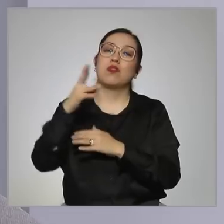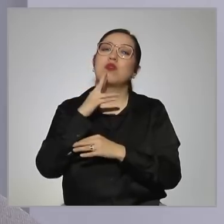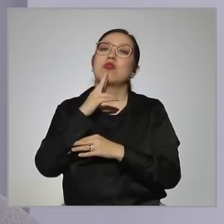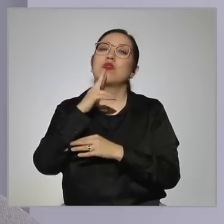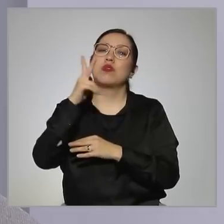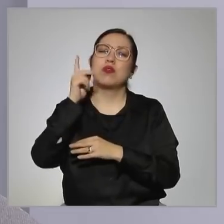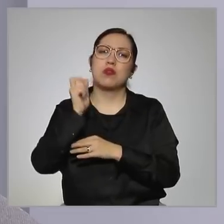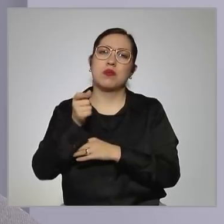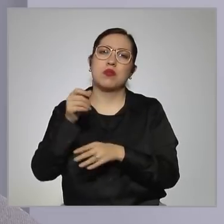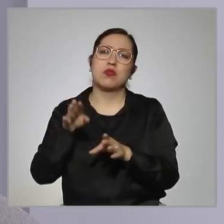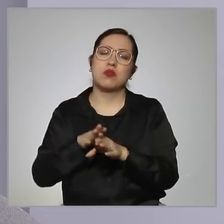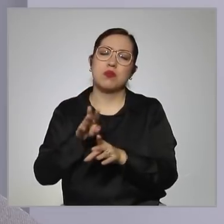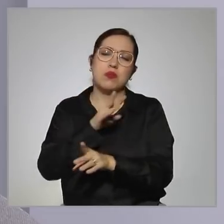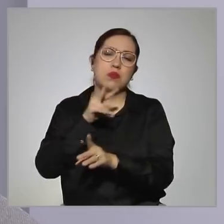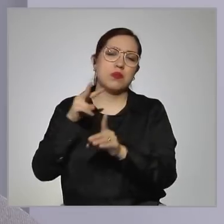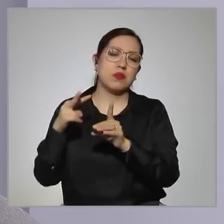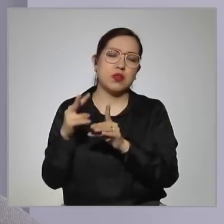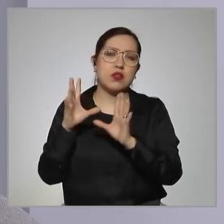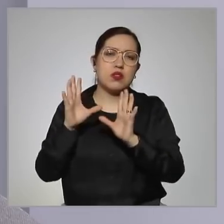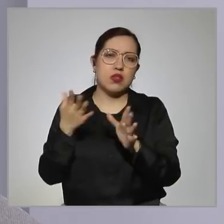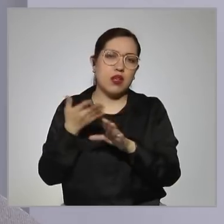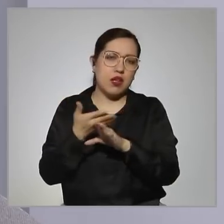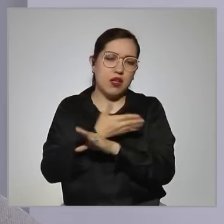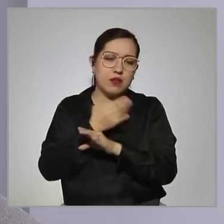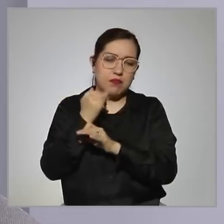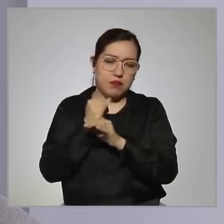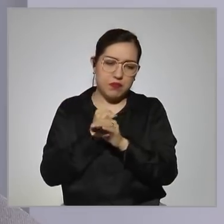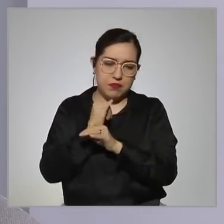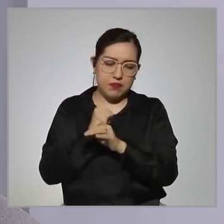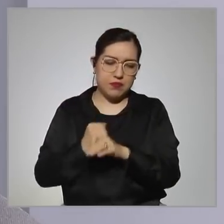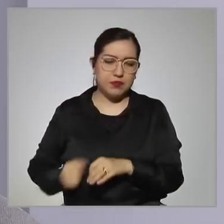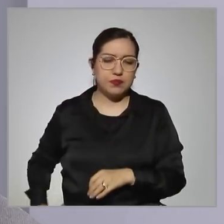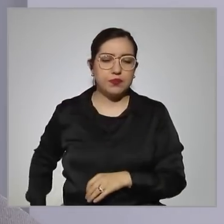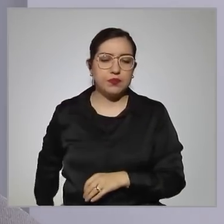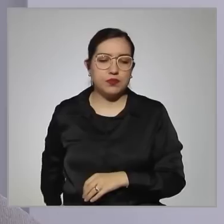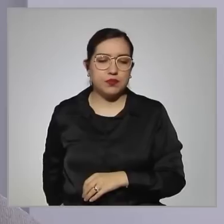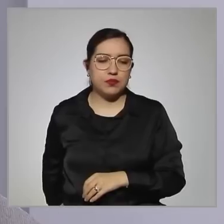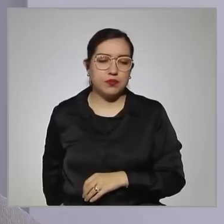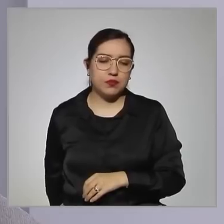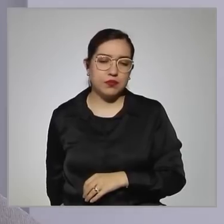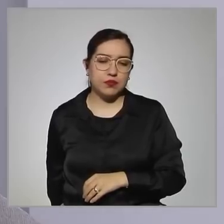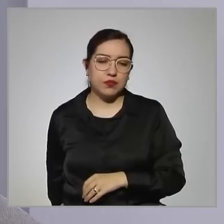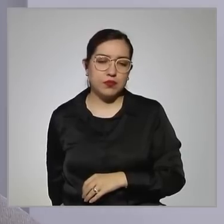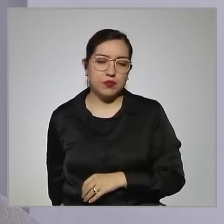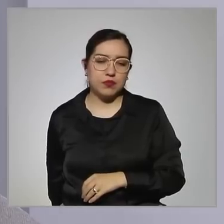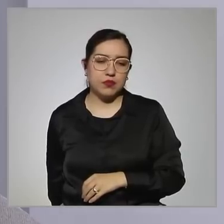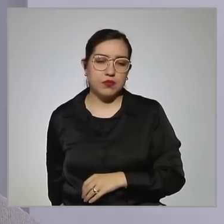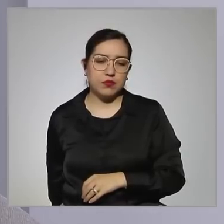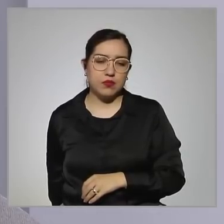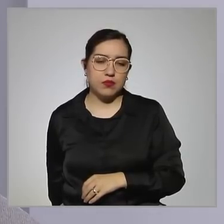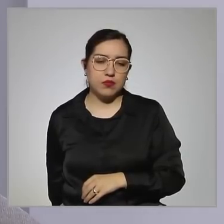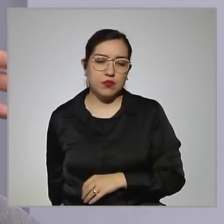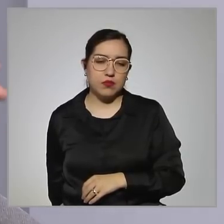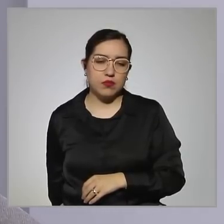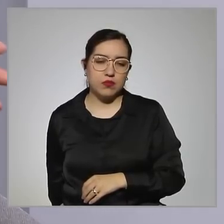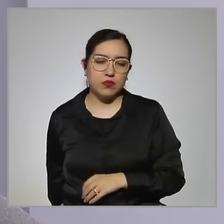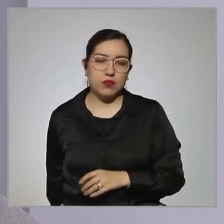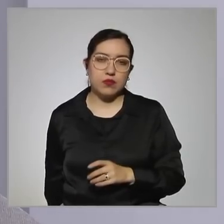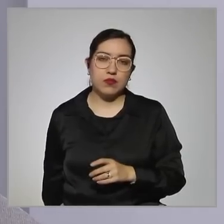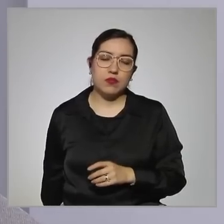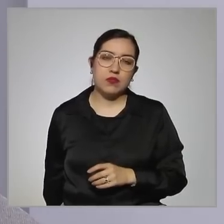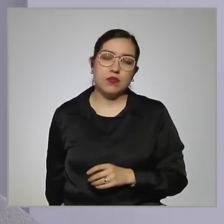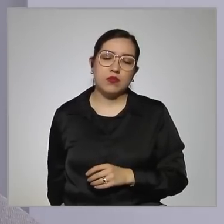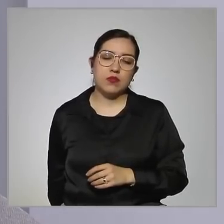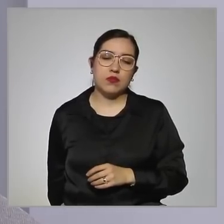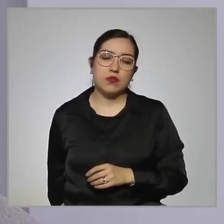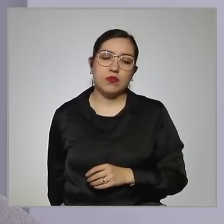una visión que se ha analizado completamente, aspirar a estar mejor el siguiente año, pero no podemos